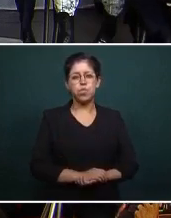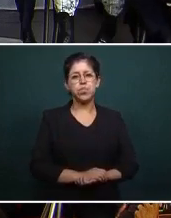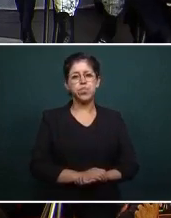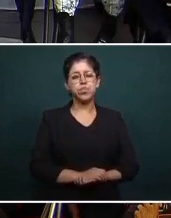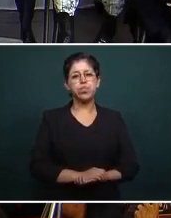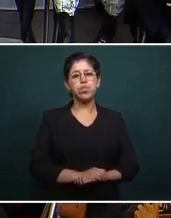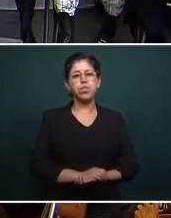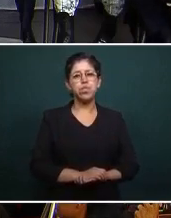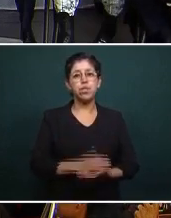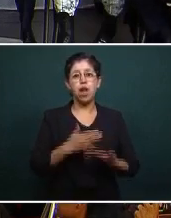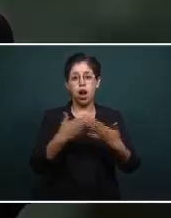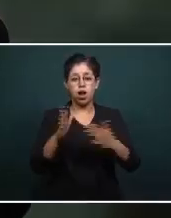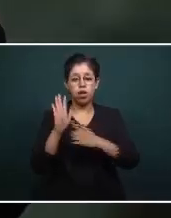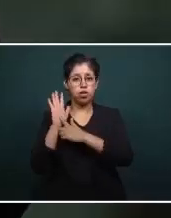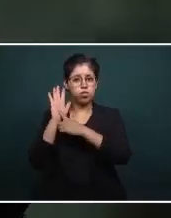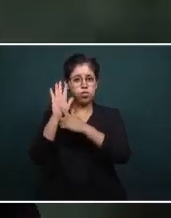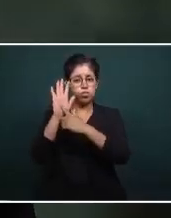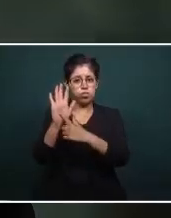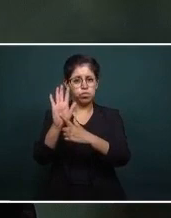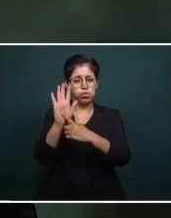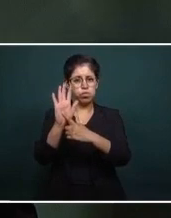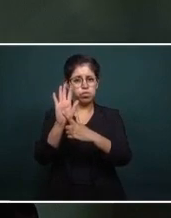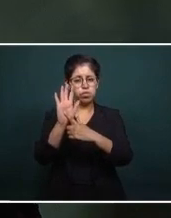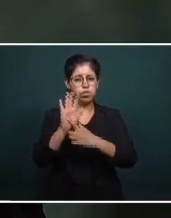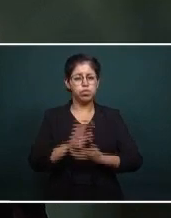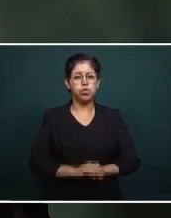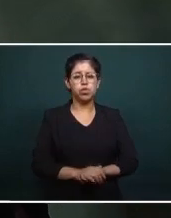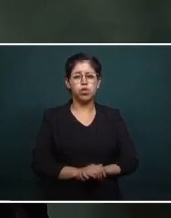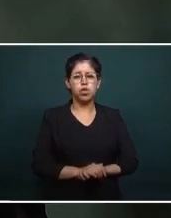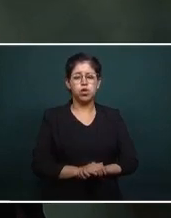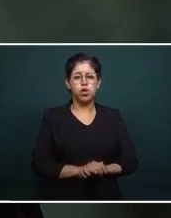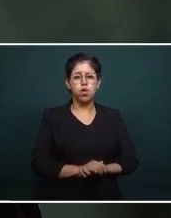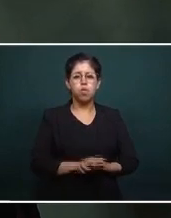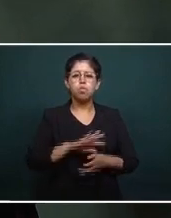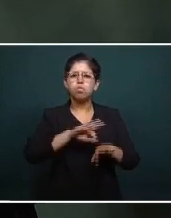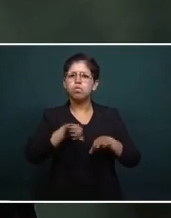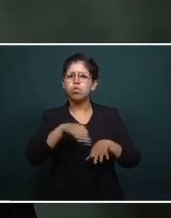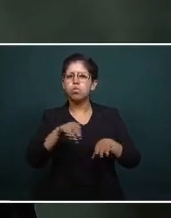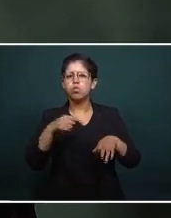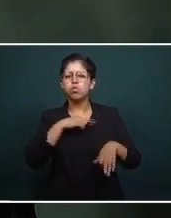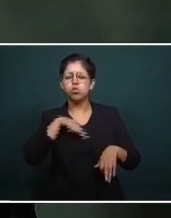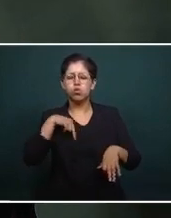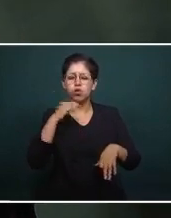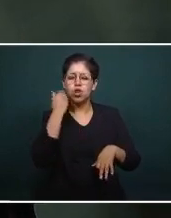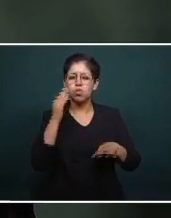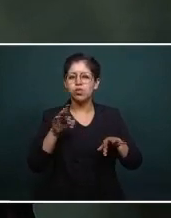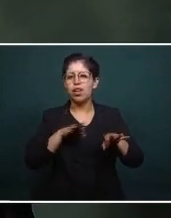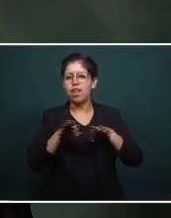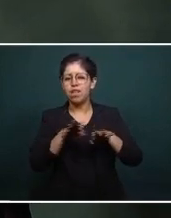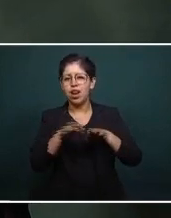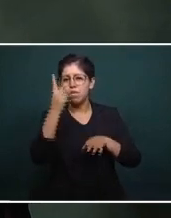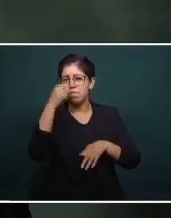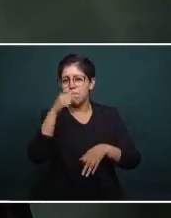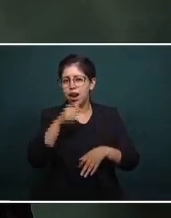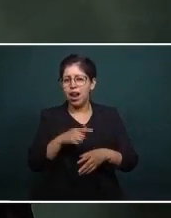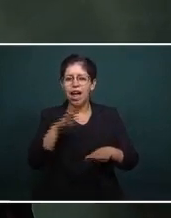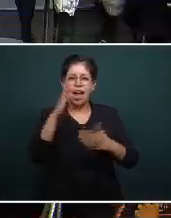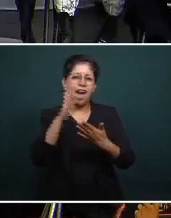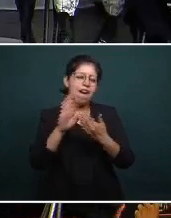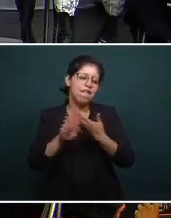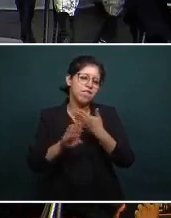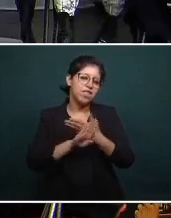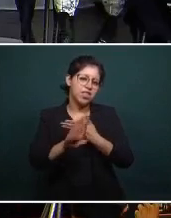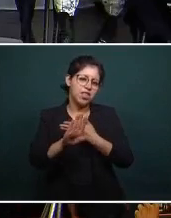Posteriormente, quisiera mostrar esta estrategia de las acciones que se han llevado a cabo para el robo en el transporte público.